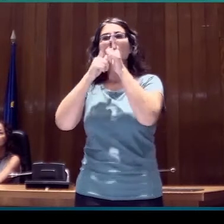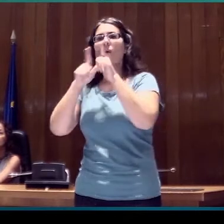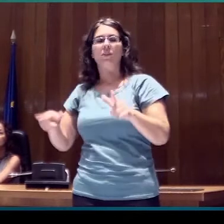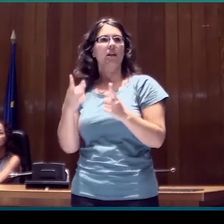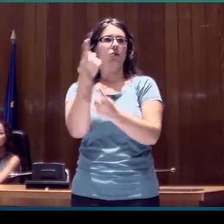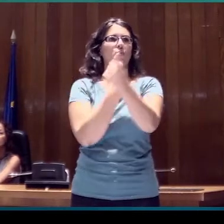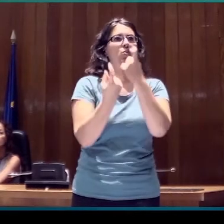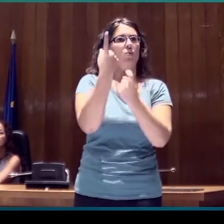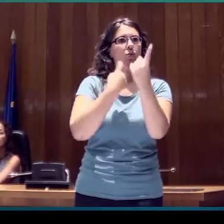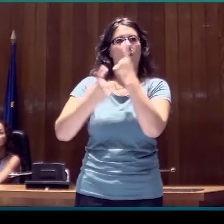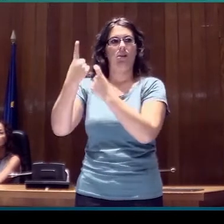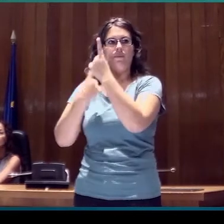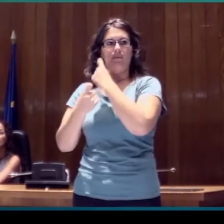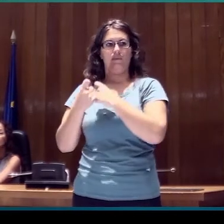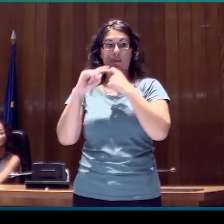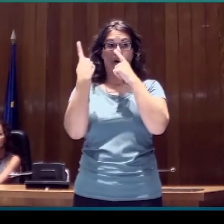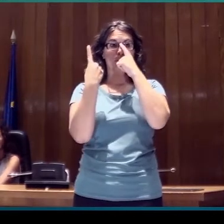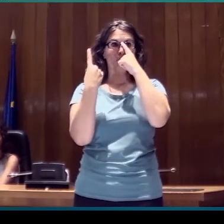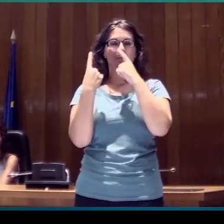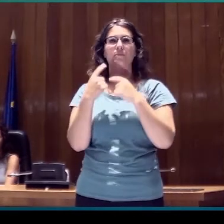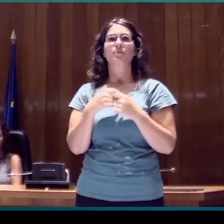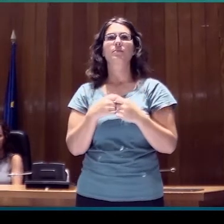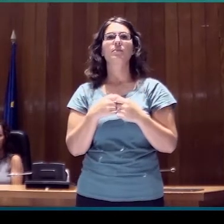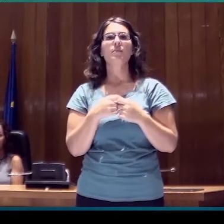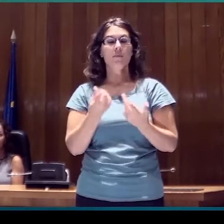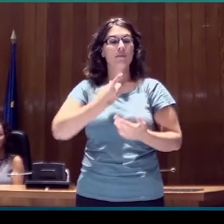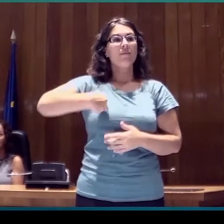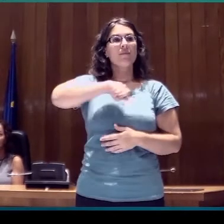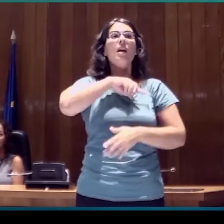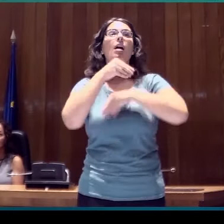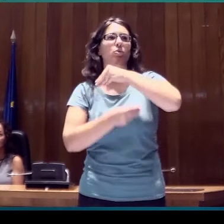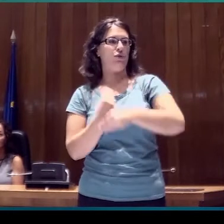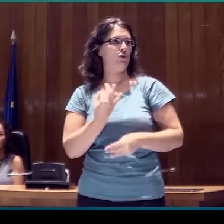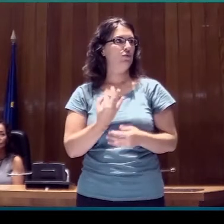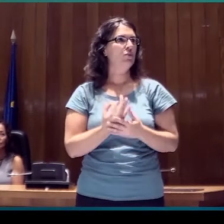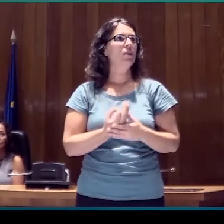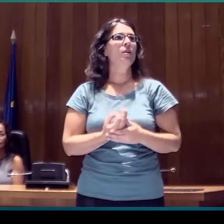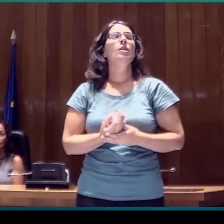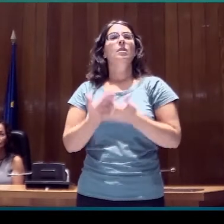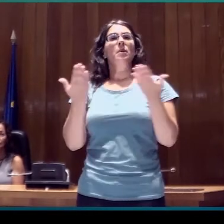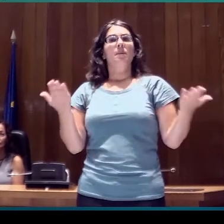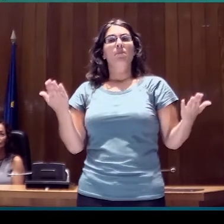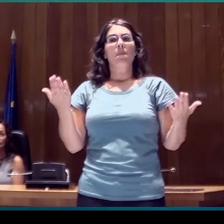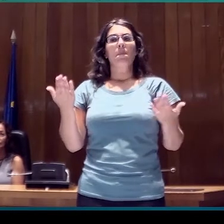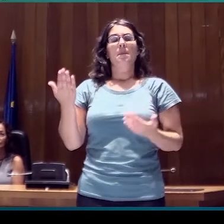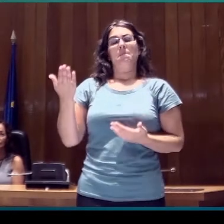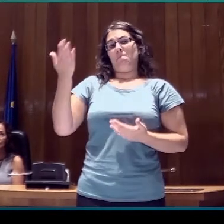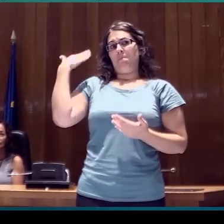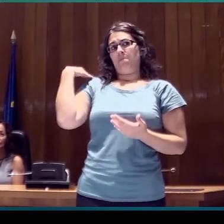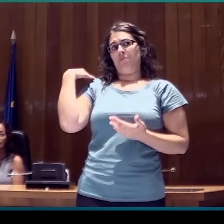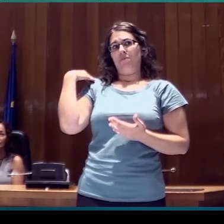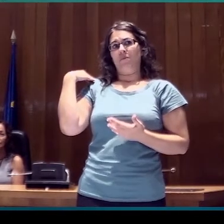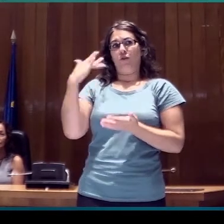¿Qué es lo que hemos hecho en esta línea? Bueno, pues lo primero que hicimos fue